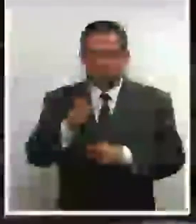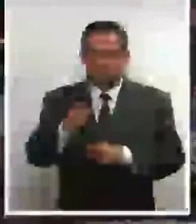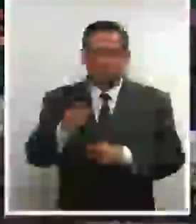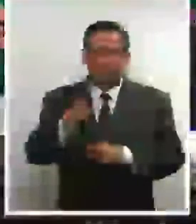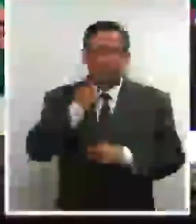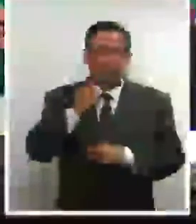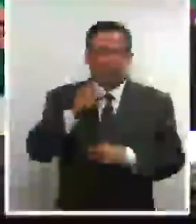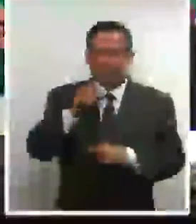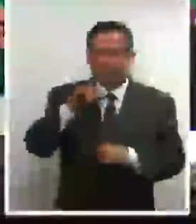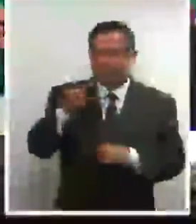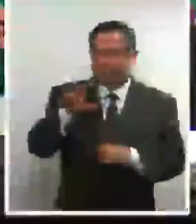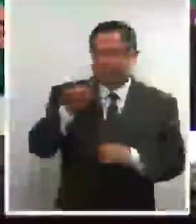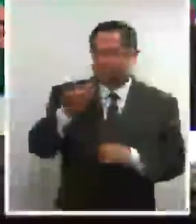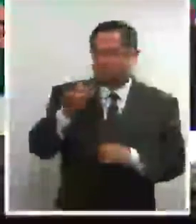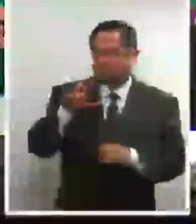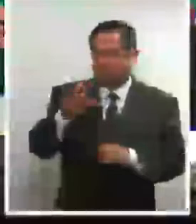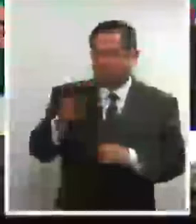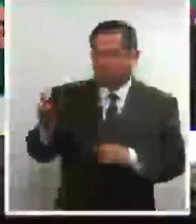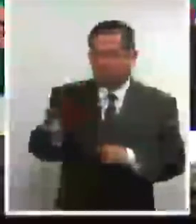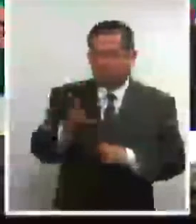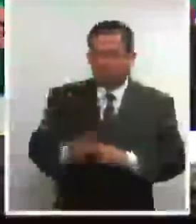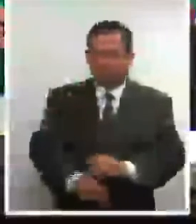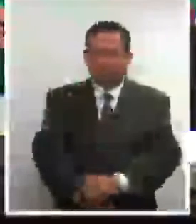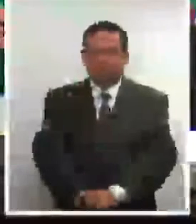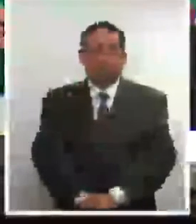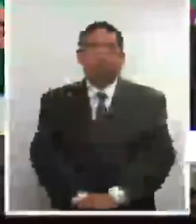Julio César Moreno.